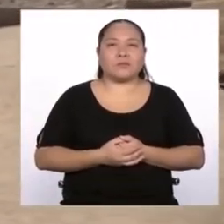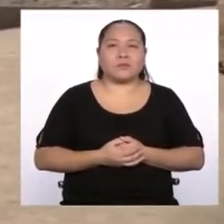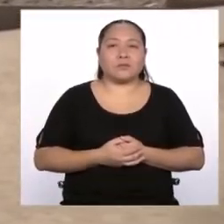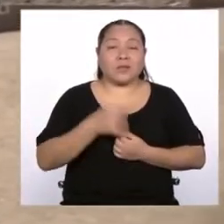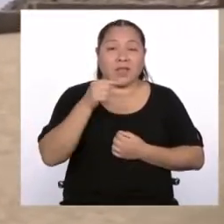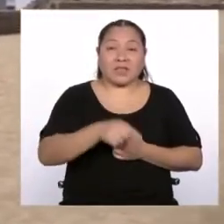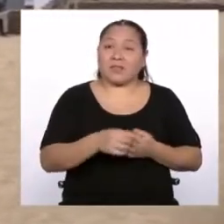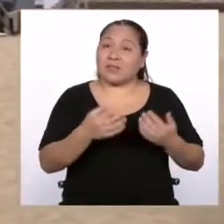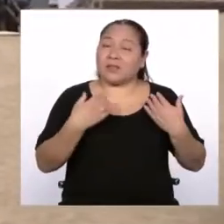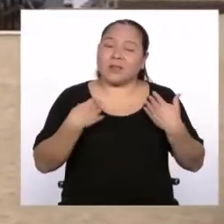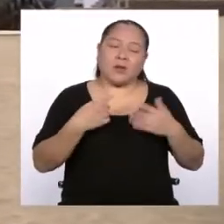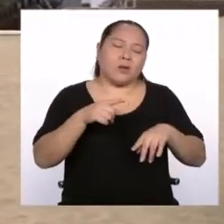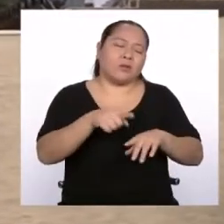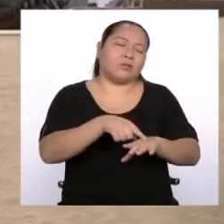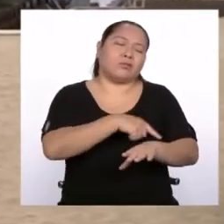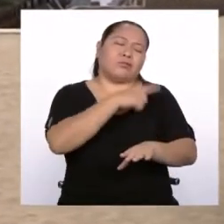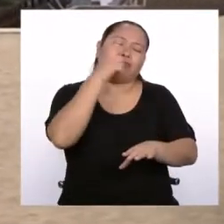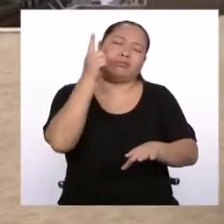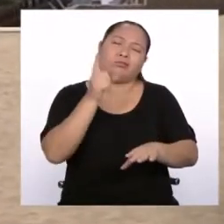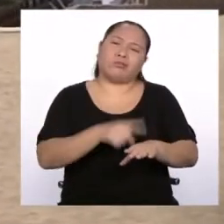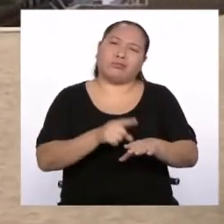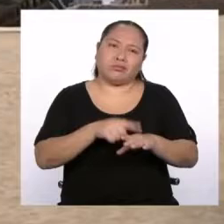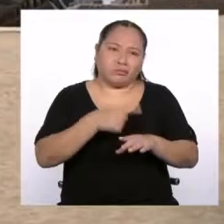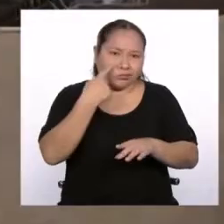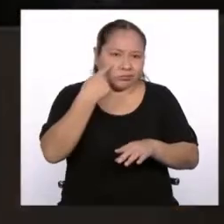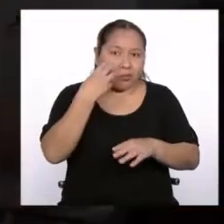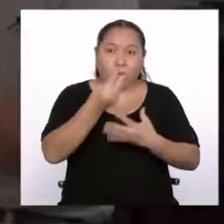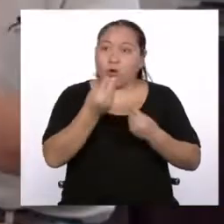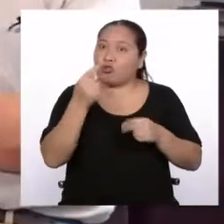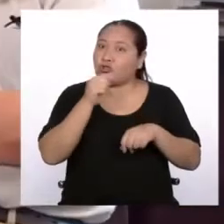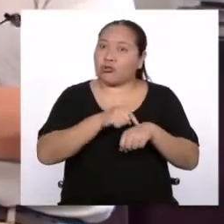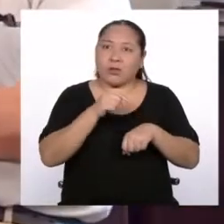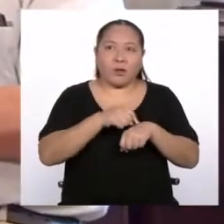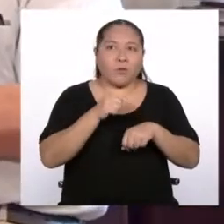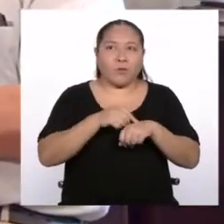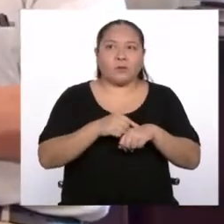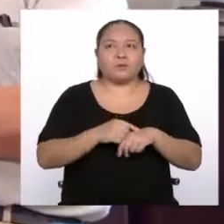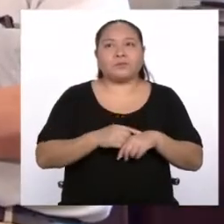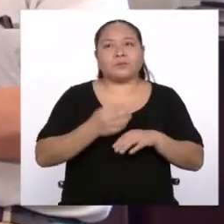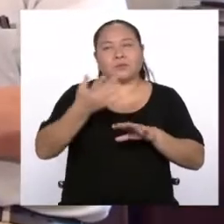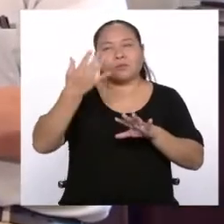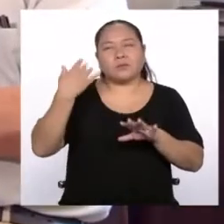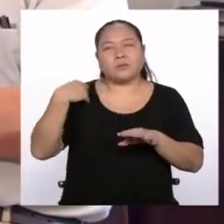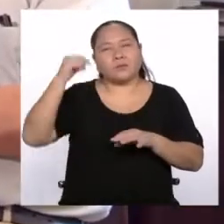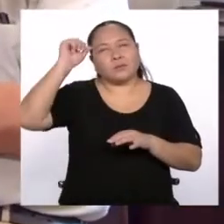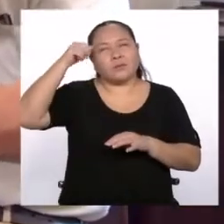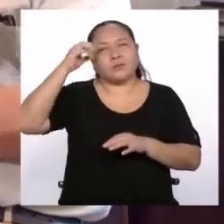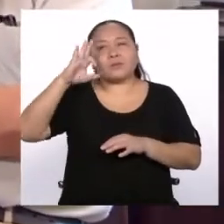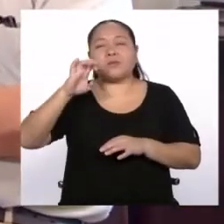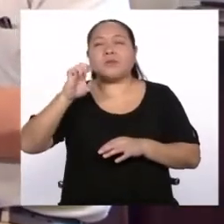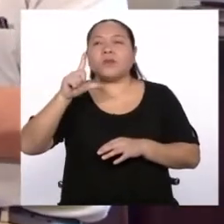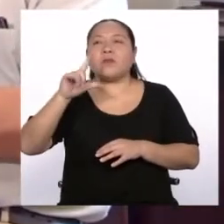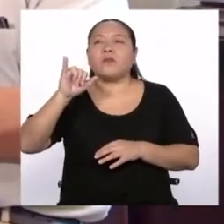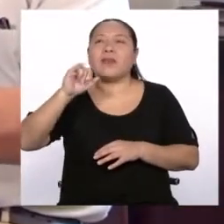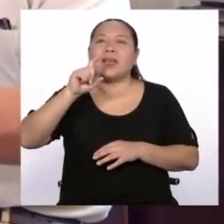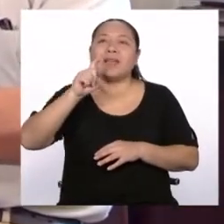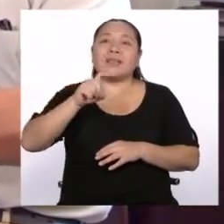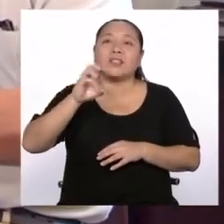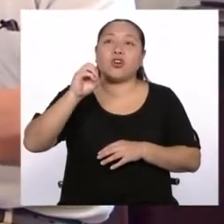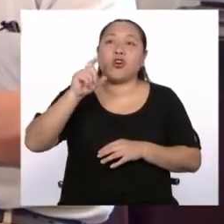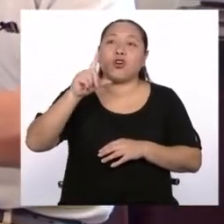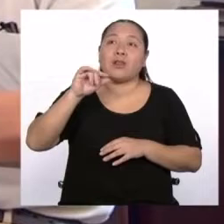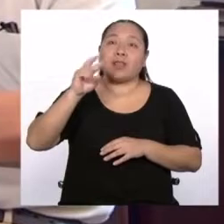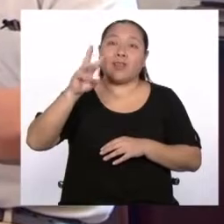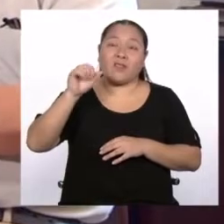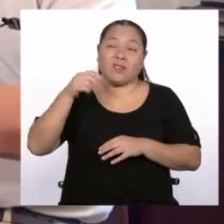Tiene una larga trayectoria que a lo largo de mucho tiempo, recuerdo todavía a Félix Oliva, a Juan José Vega